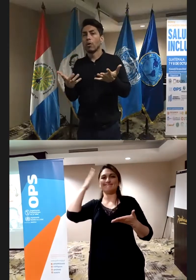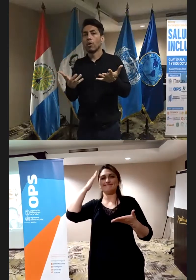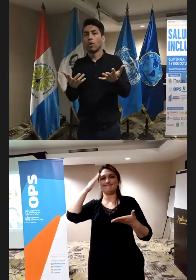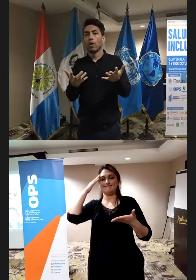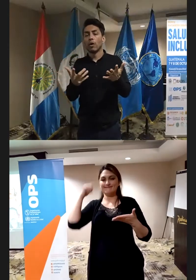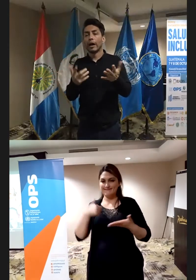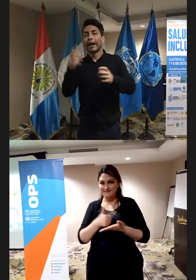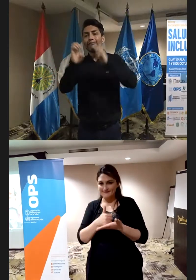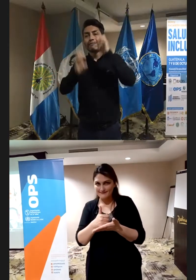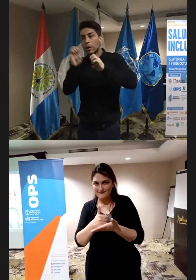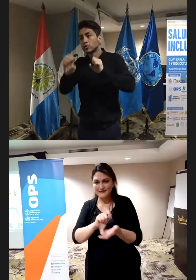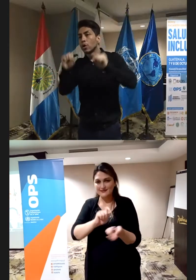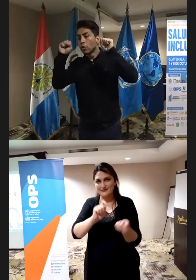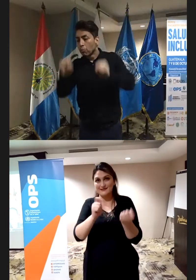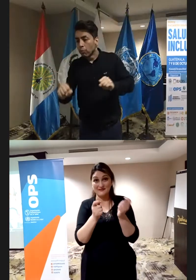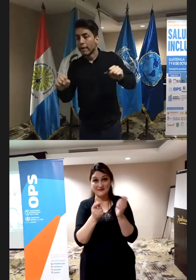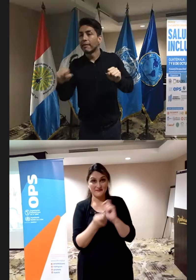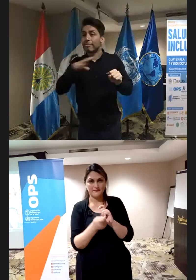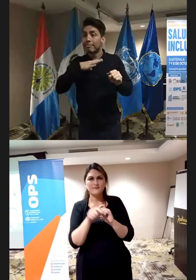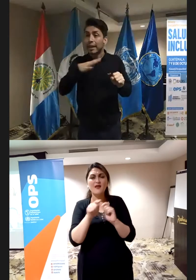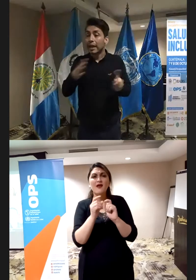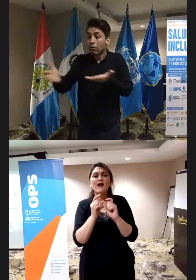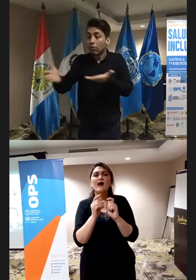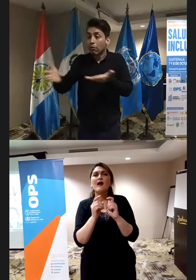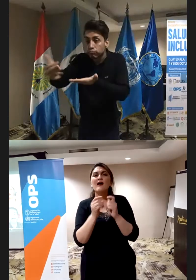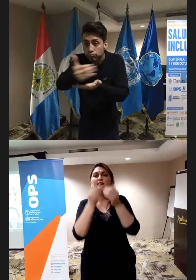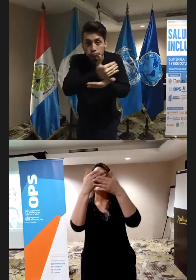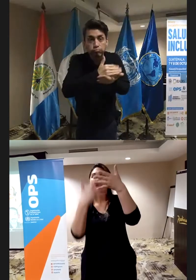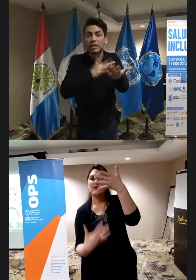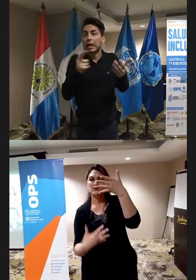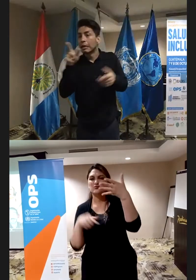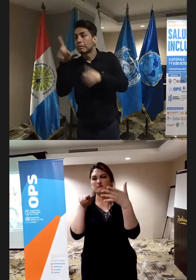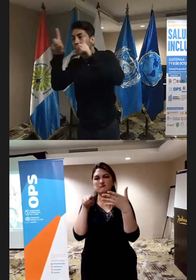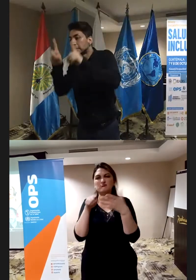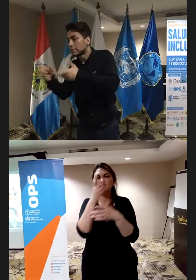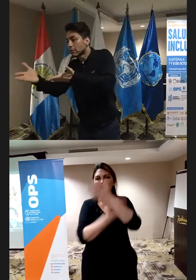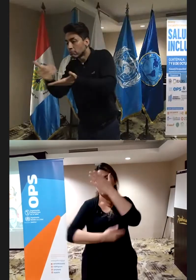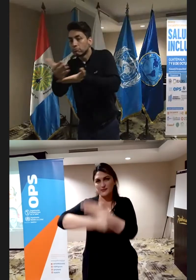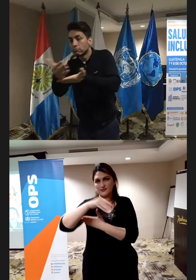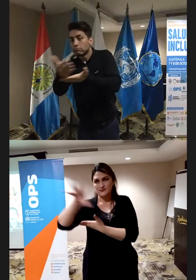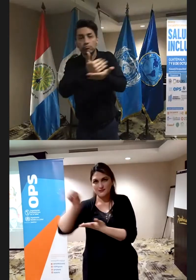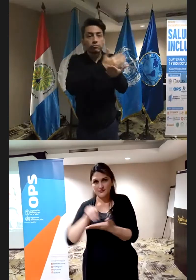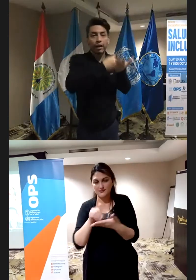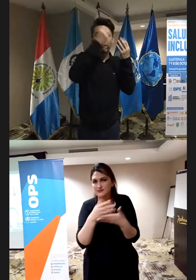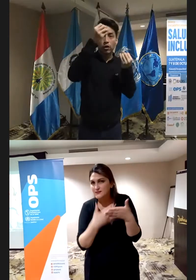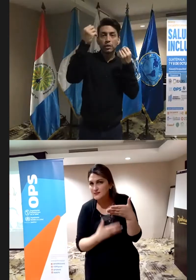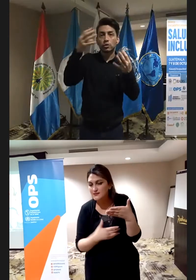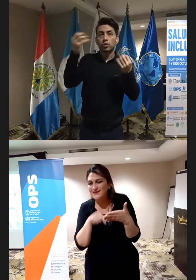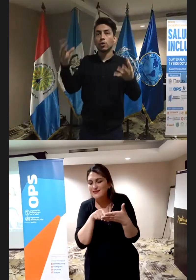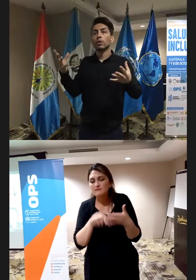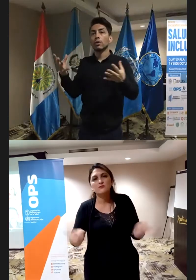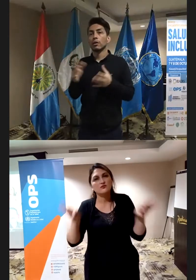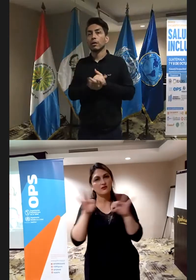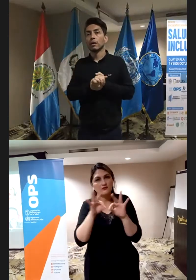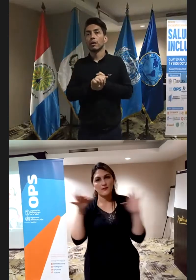Manuel. La posibilidad de recopilar datos sobre discapacidad depende en gran medida del contexto. Hay